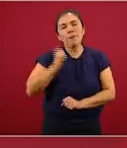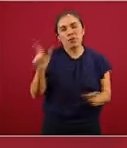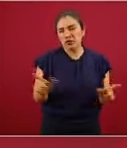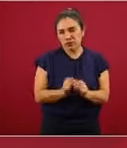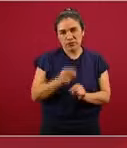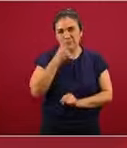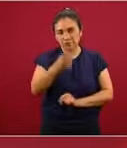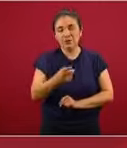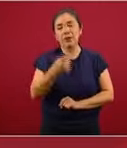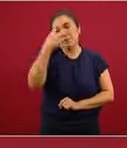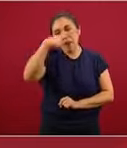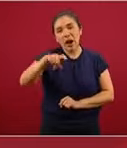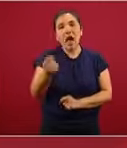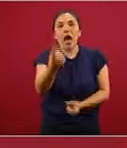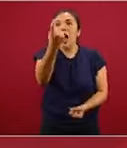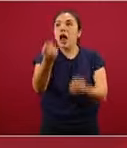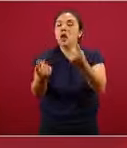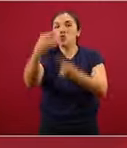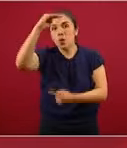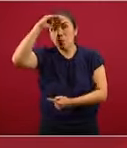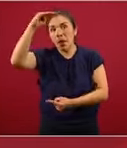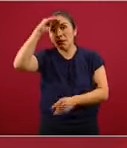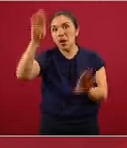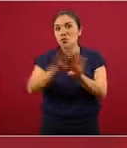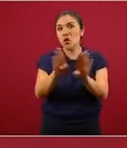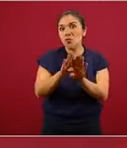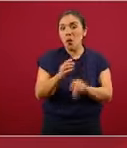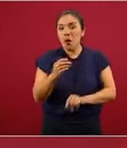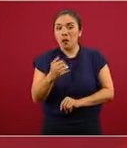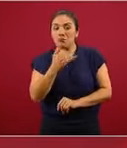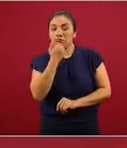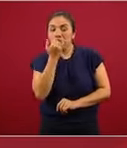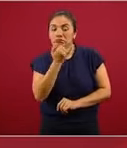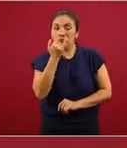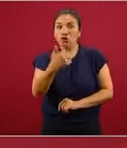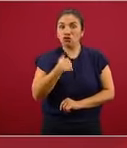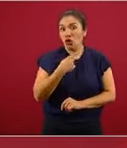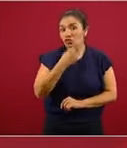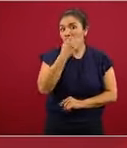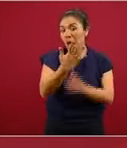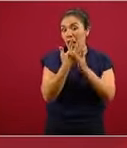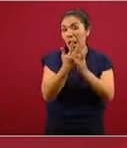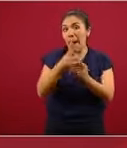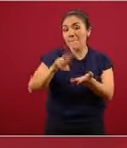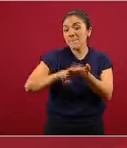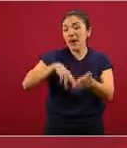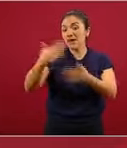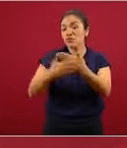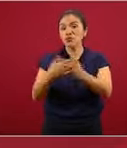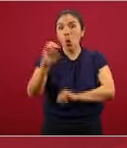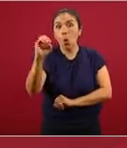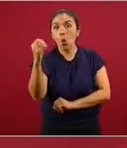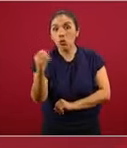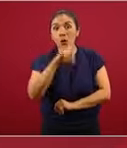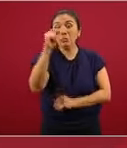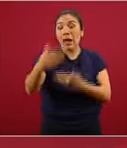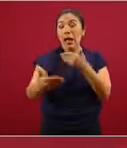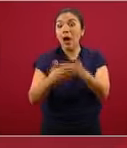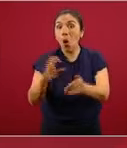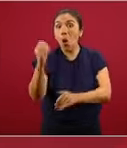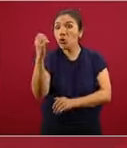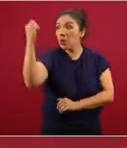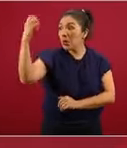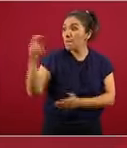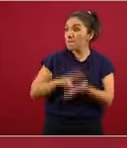aclararlo para aquellos que ya están en el hilo de que yo prometí semáforos verdes en octubre, y si llegamos a octubre sin